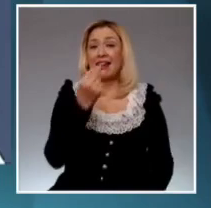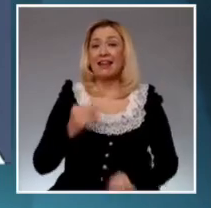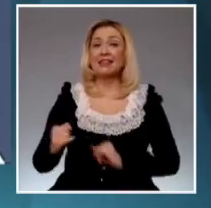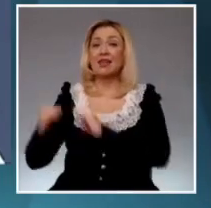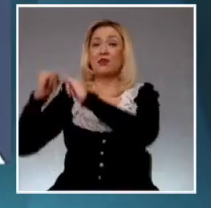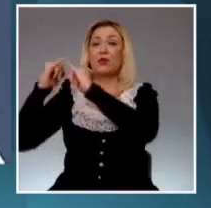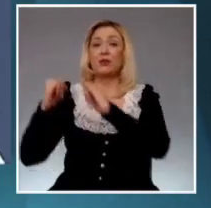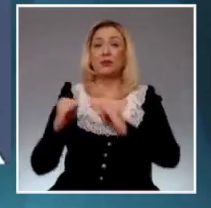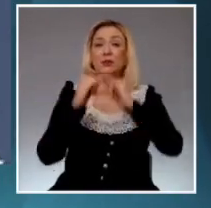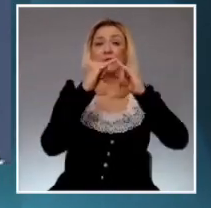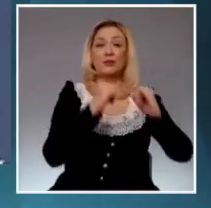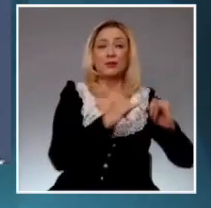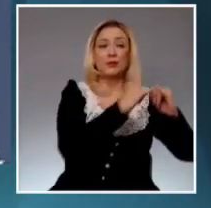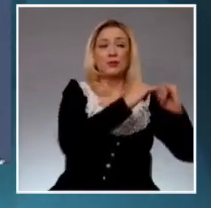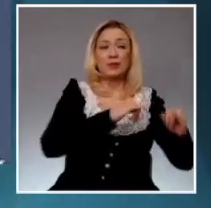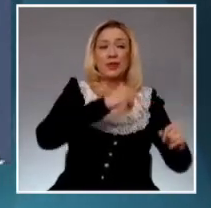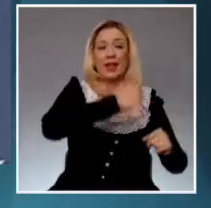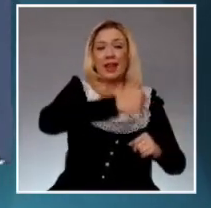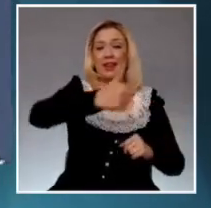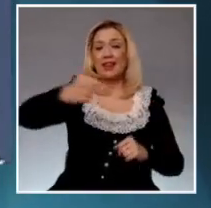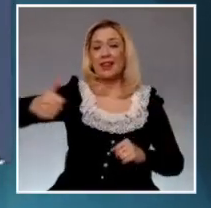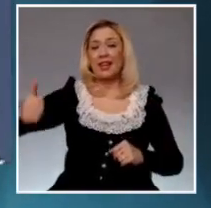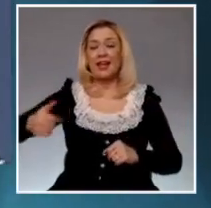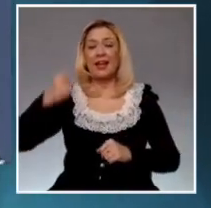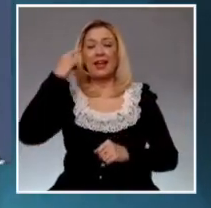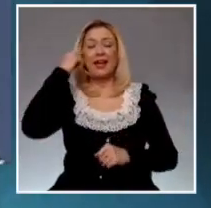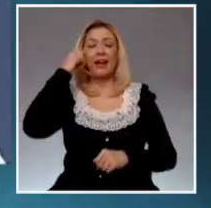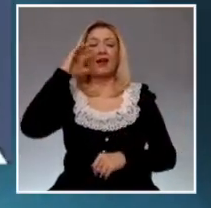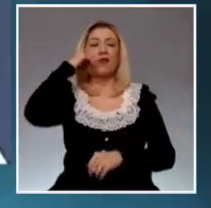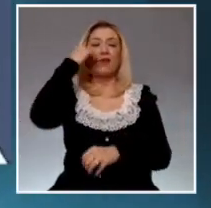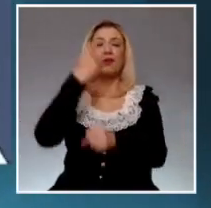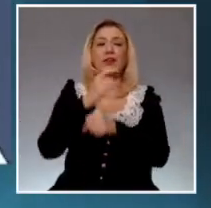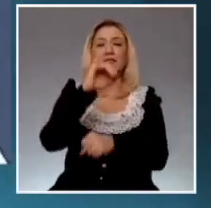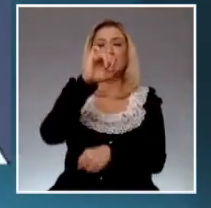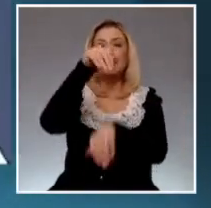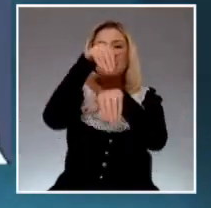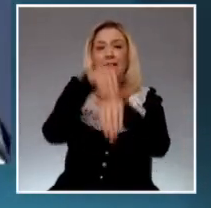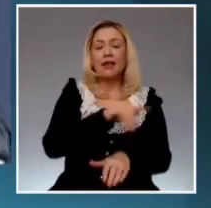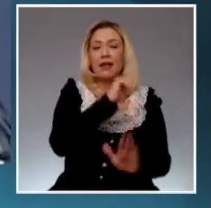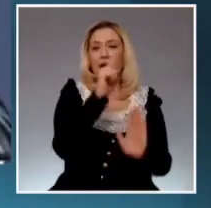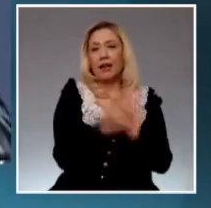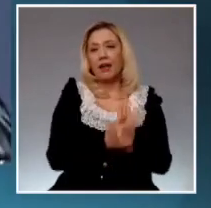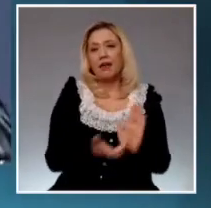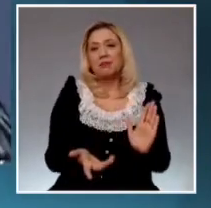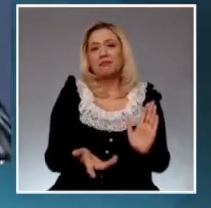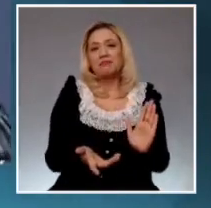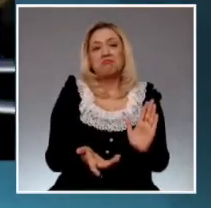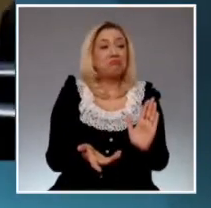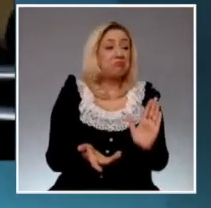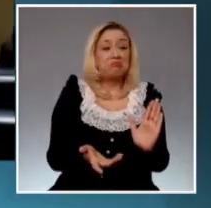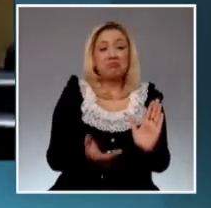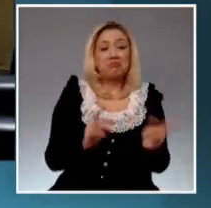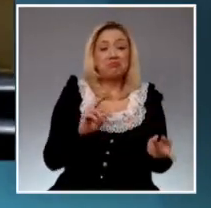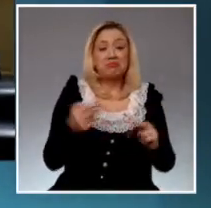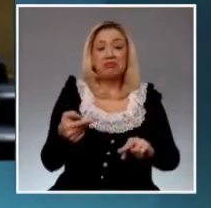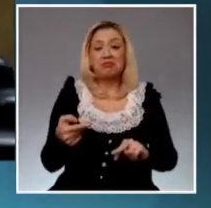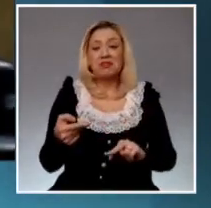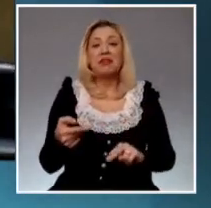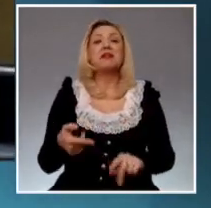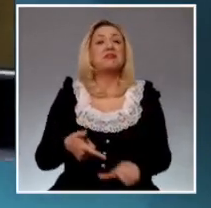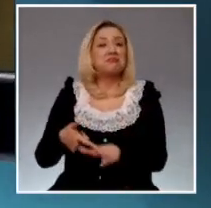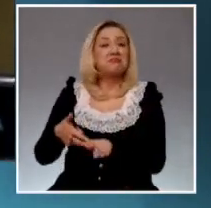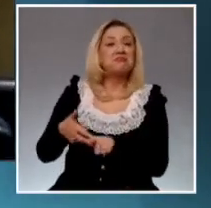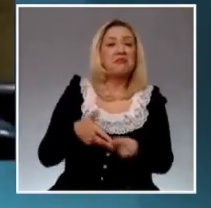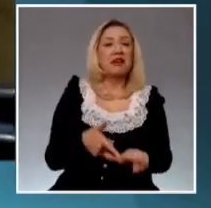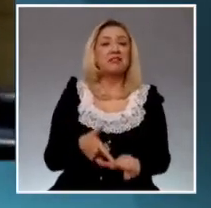haya convencimiento y voluntad de aplicarlas, evidentemente los resultados son magros. Mencionaron